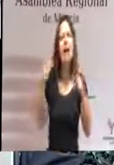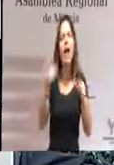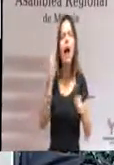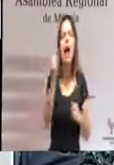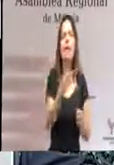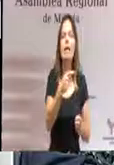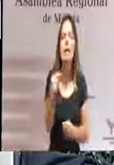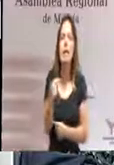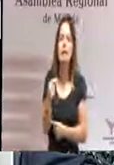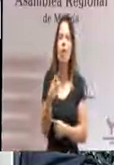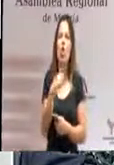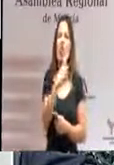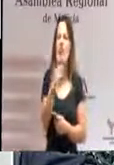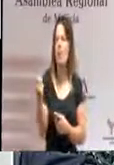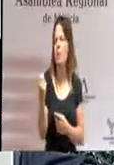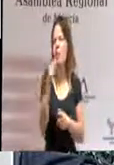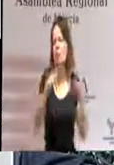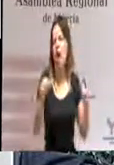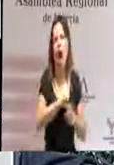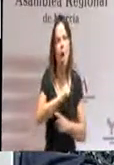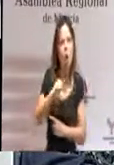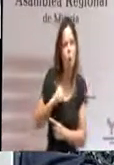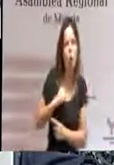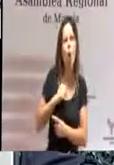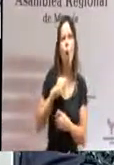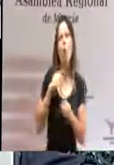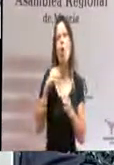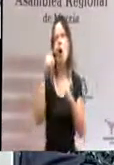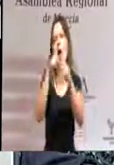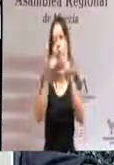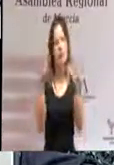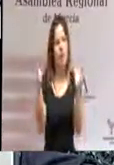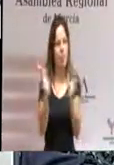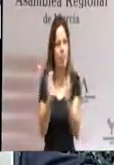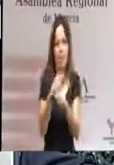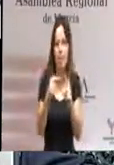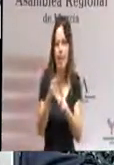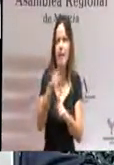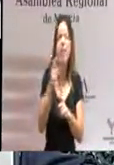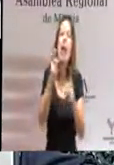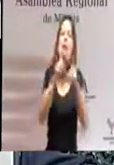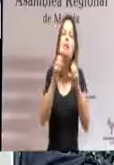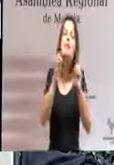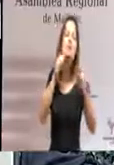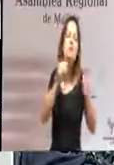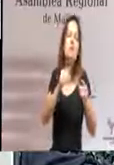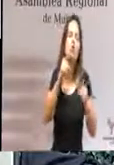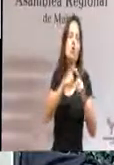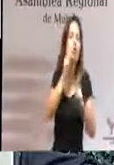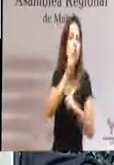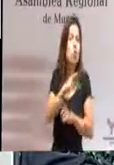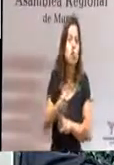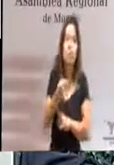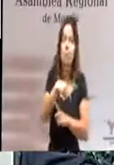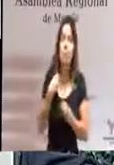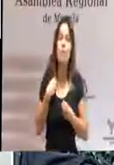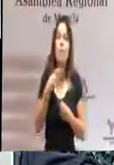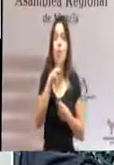perjudicar a cientos de autónomos y de pymes y de empresas turísticas que viven de nuestra mejor y